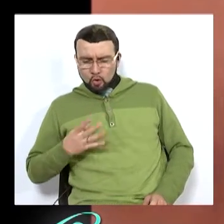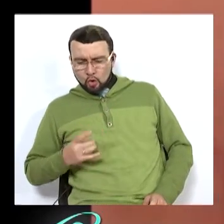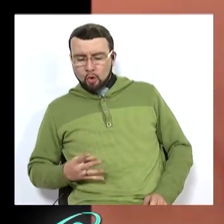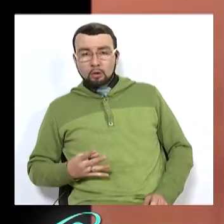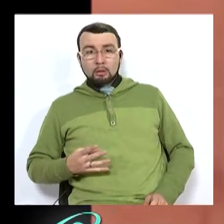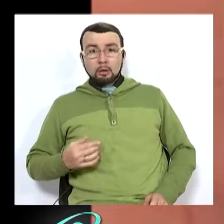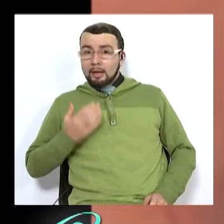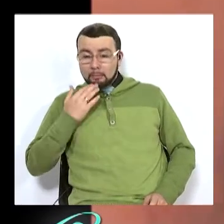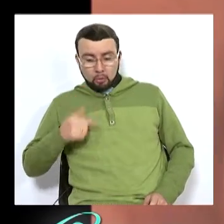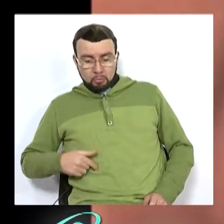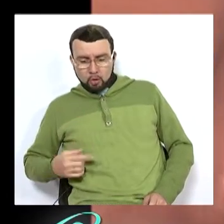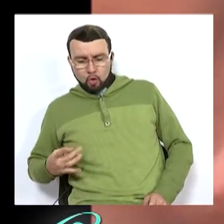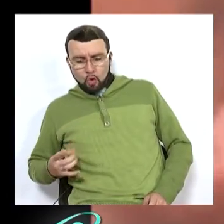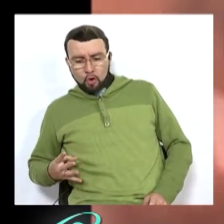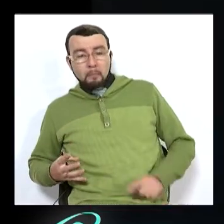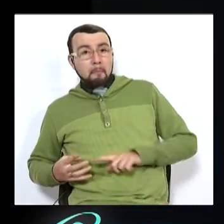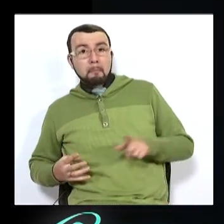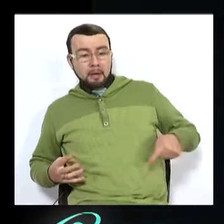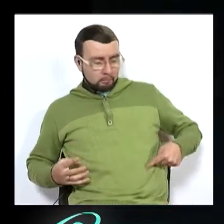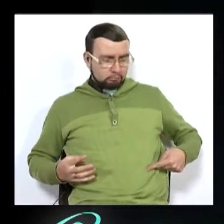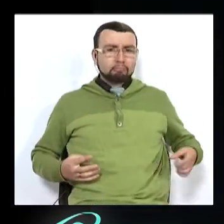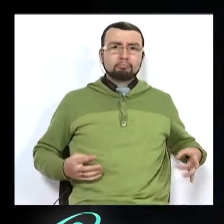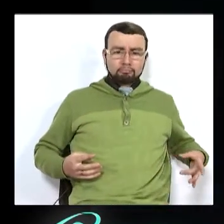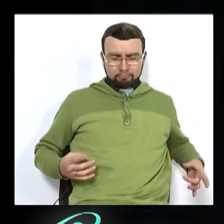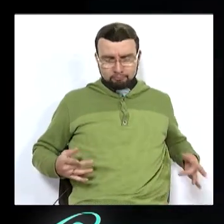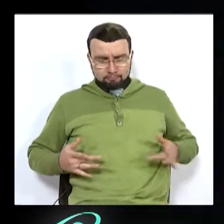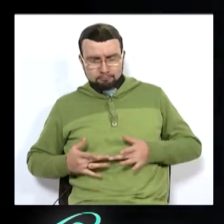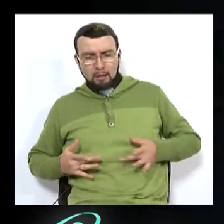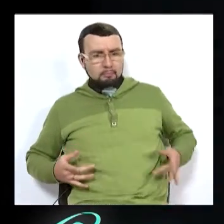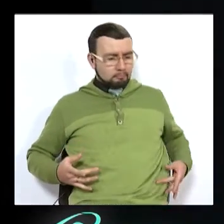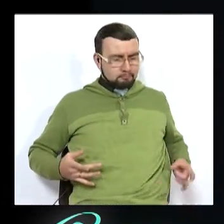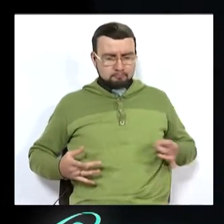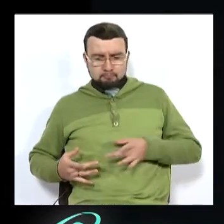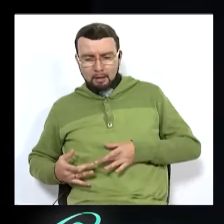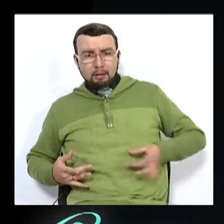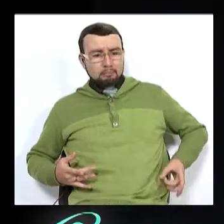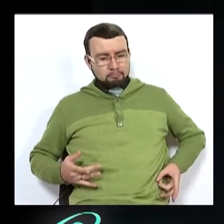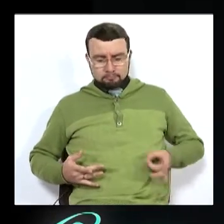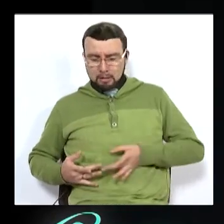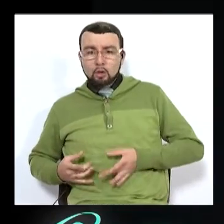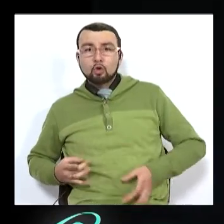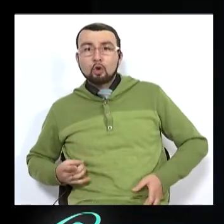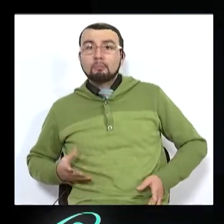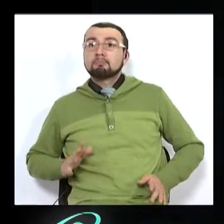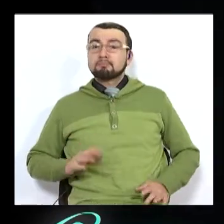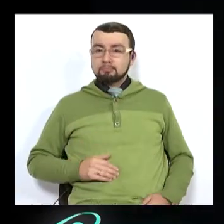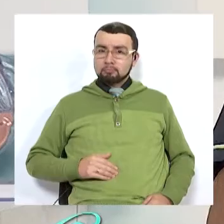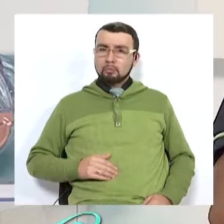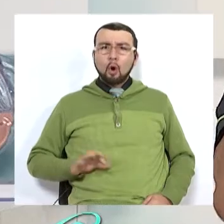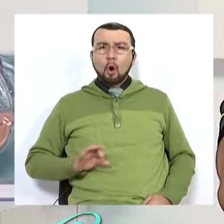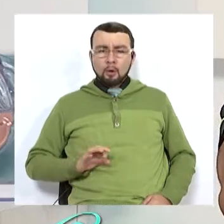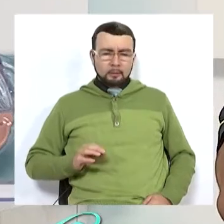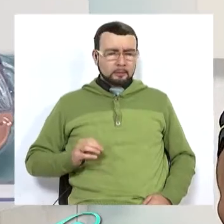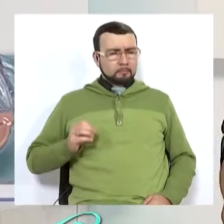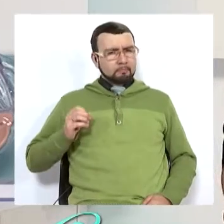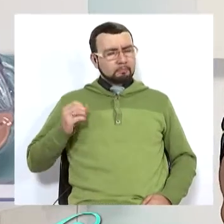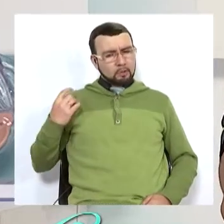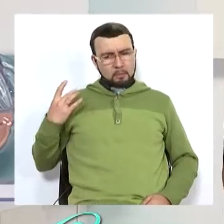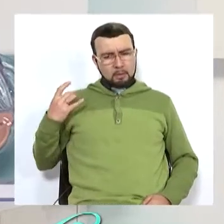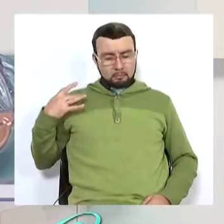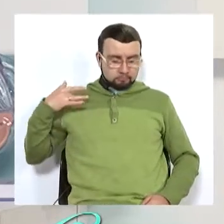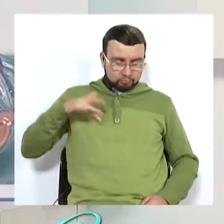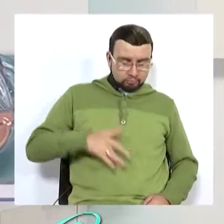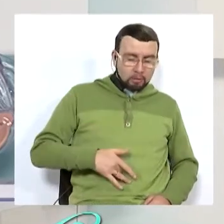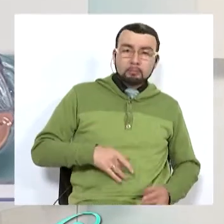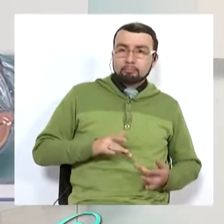otros lugares y se conocen como el dolor referido. O también puede haber dolor en otros lugares que se refieren a abdomen. Entonces miren todo